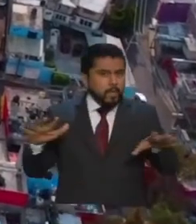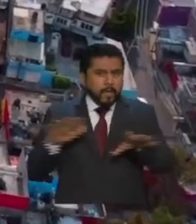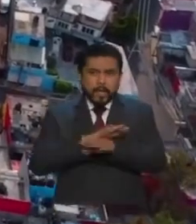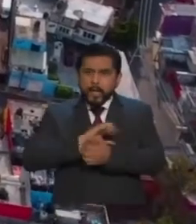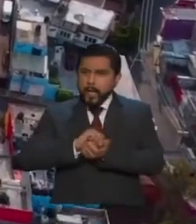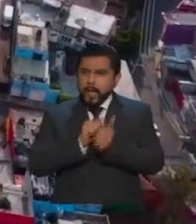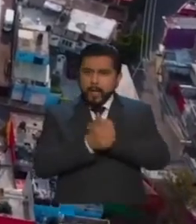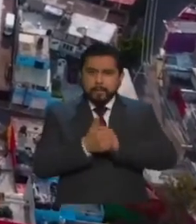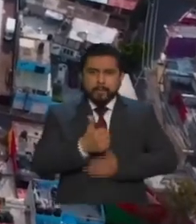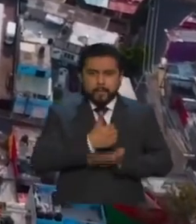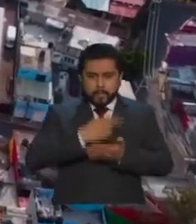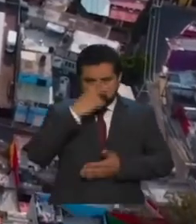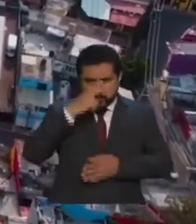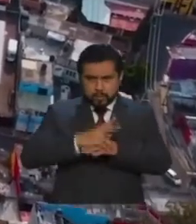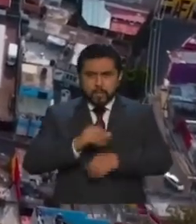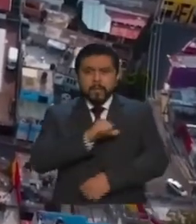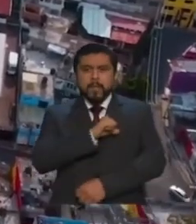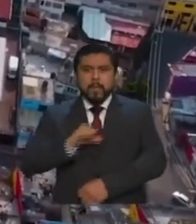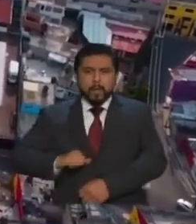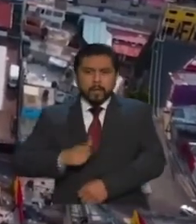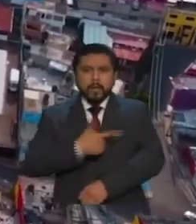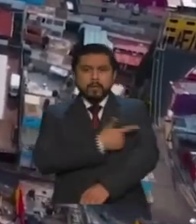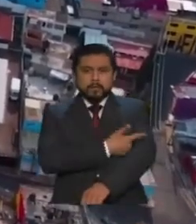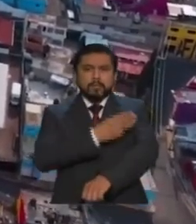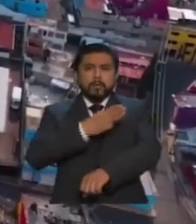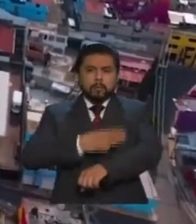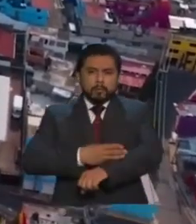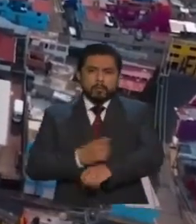de Gustavo A. Madero.